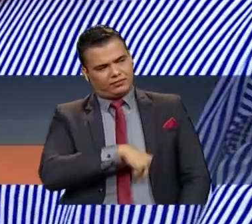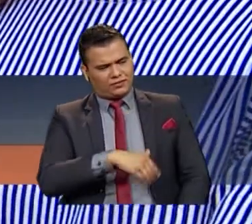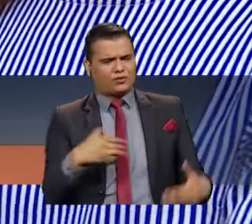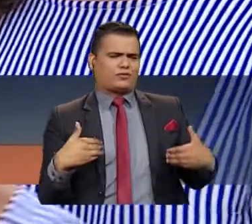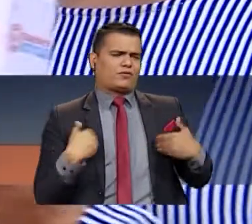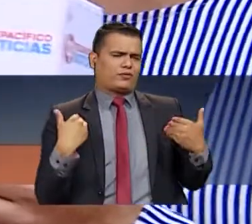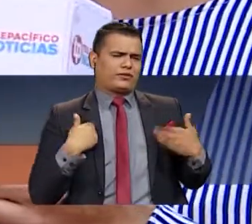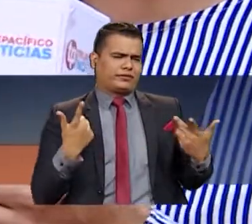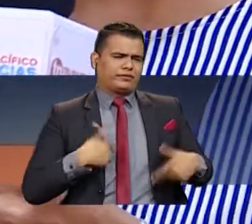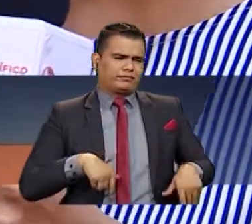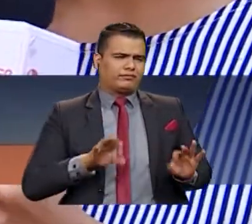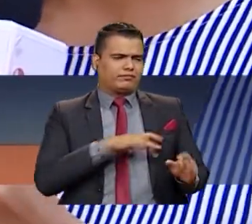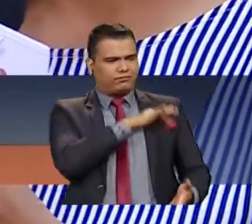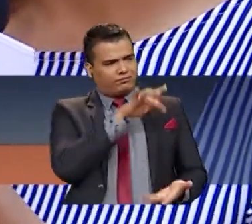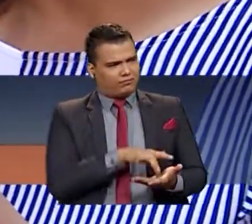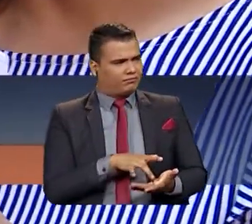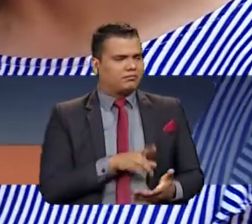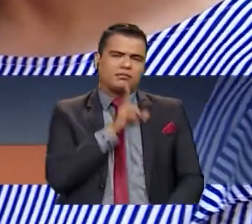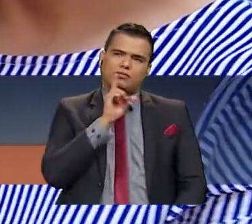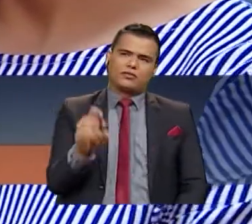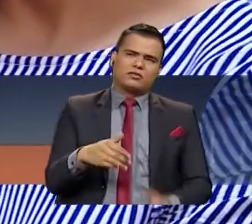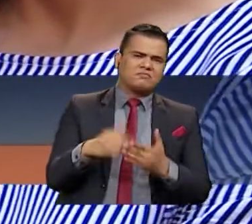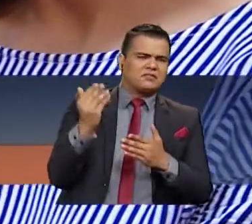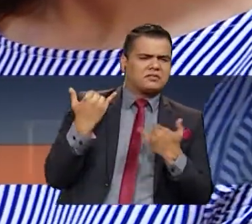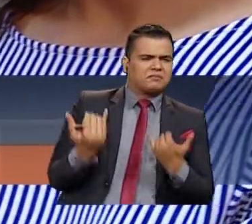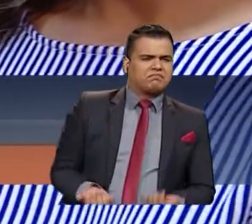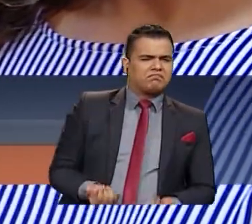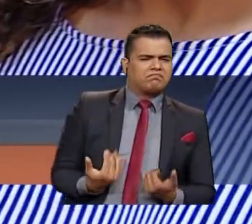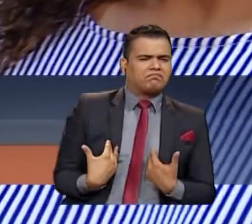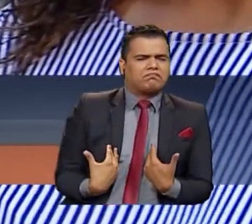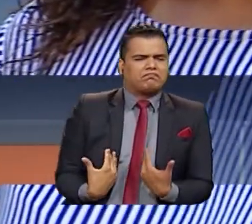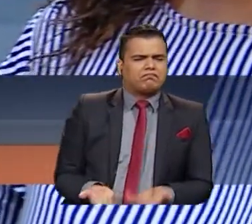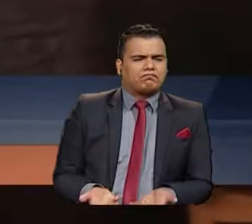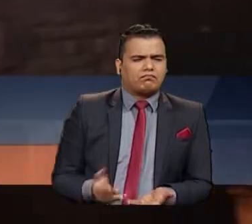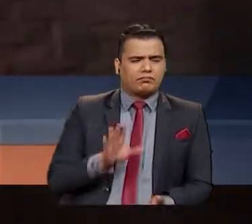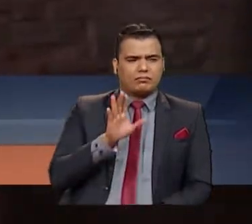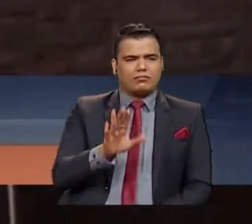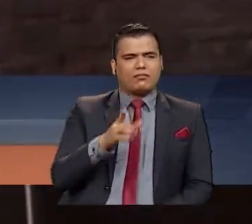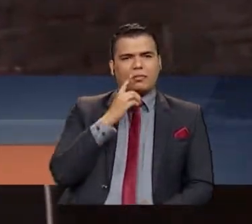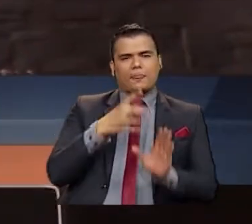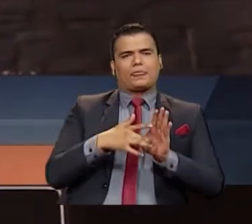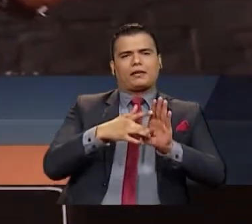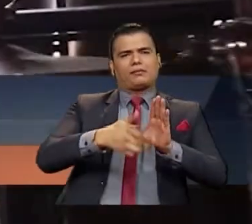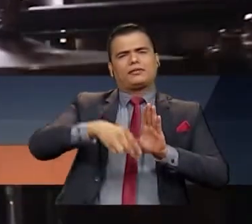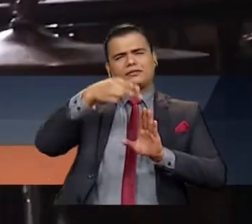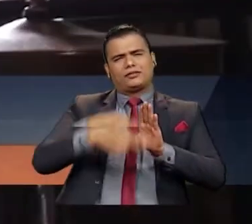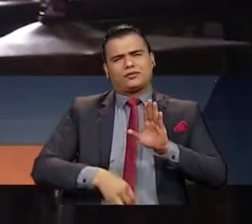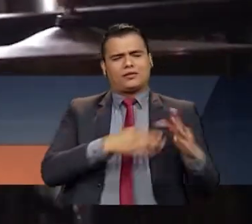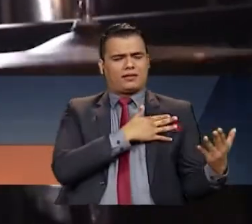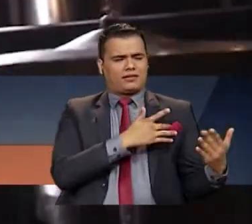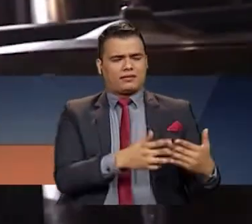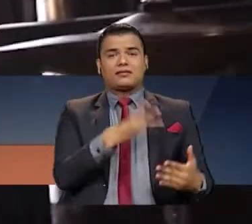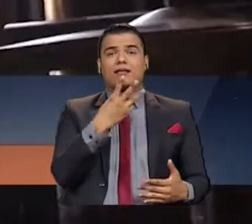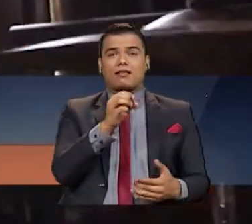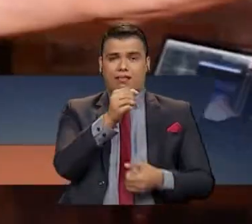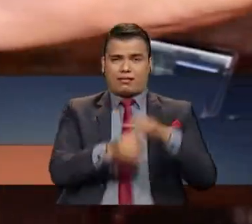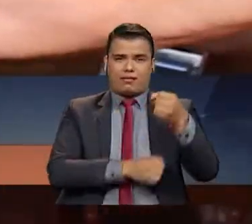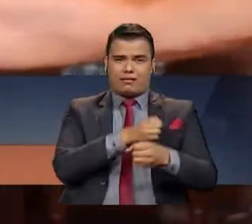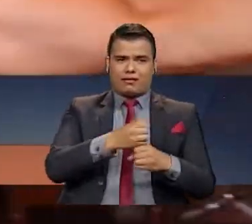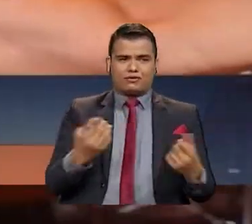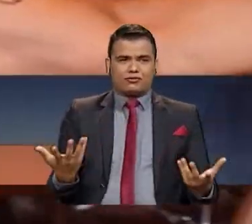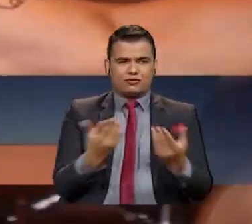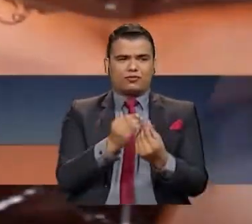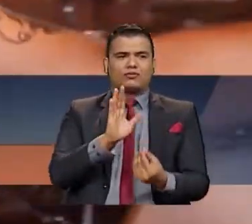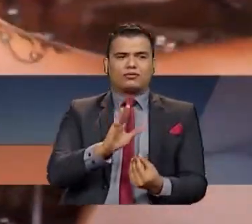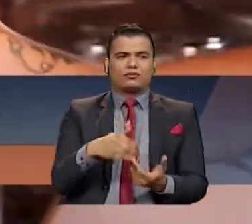aquí. Bueno, ¿con qué vamos a iniciar hoy este concierto? Este concierto es un viaje por toda la historia de los 30 años de Cronos y